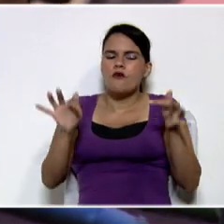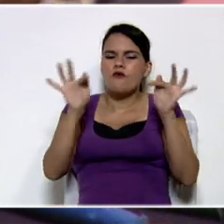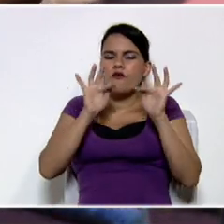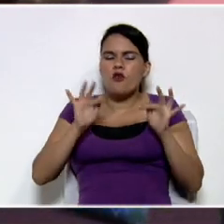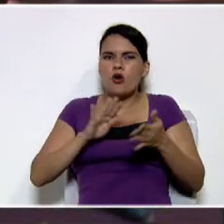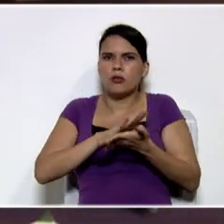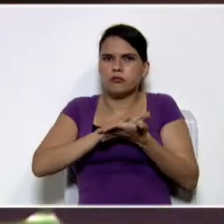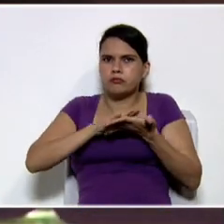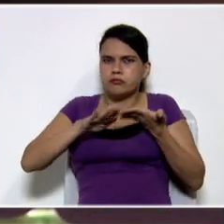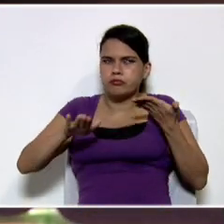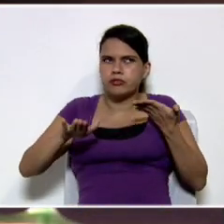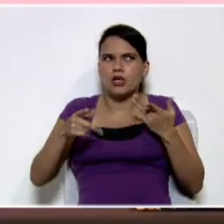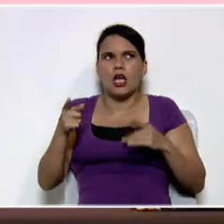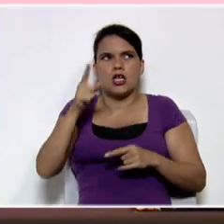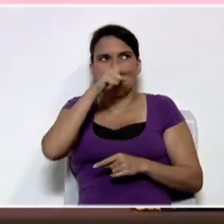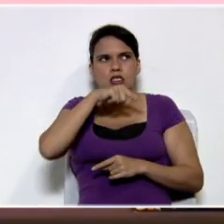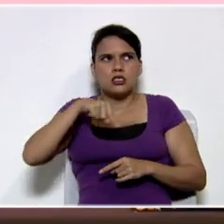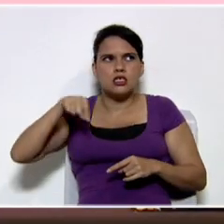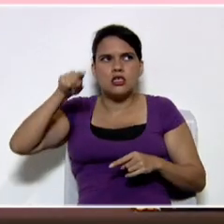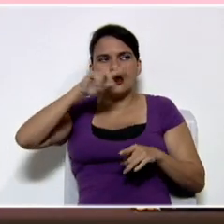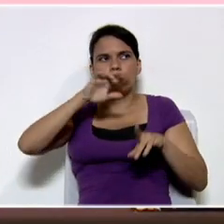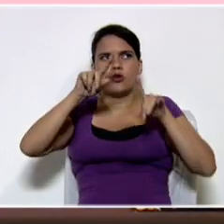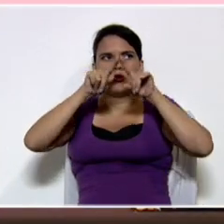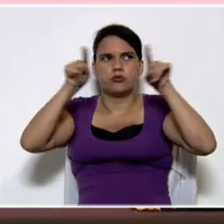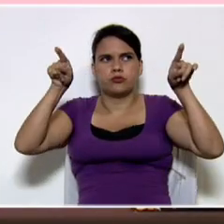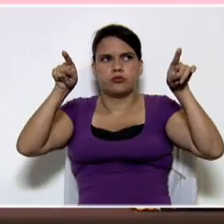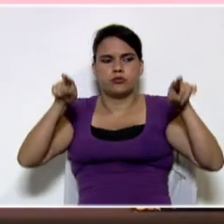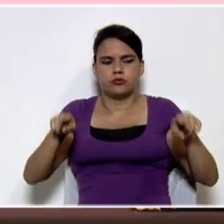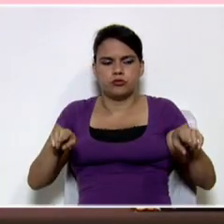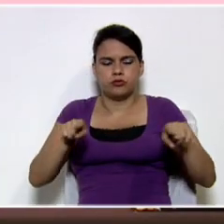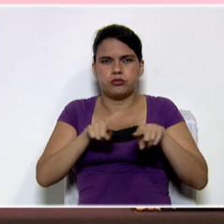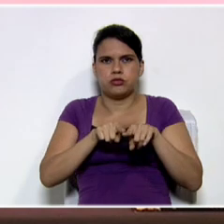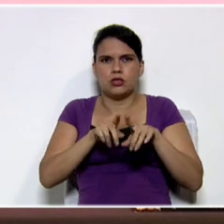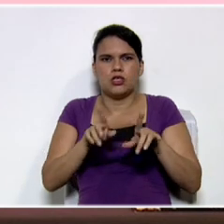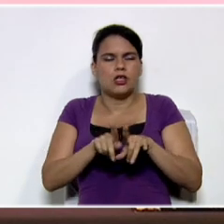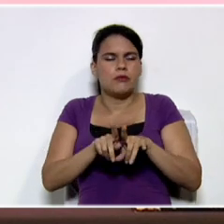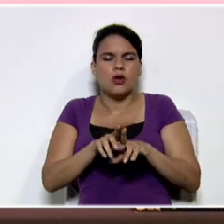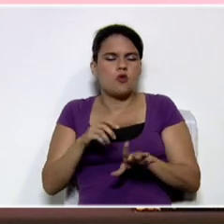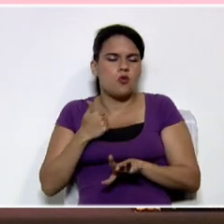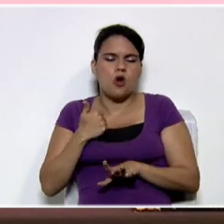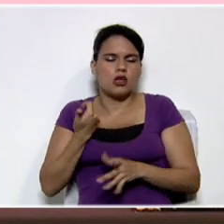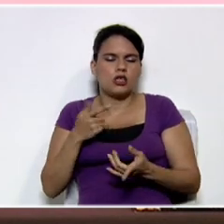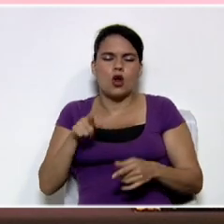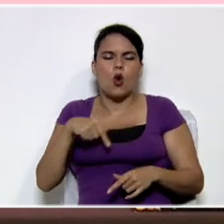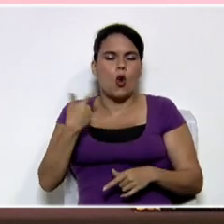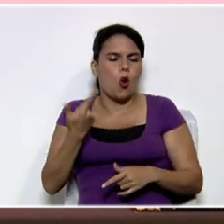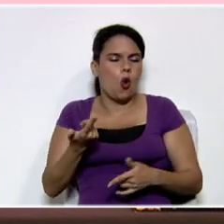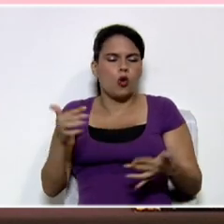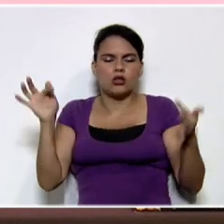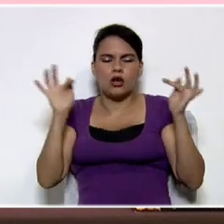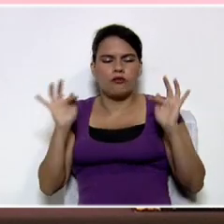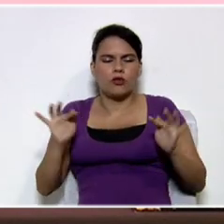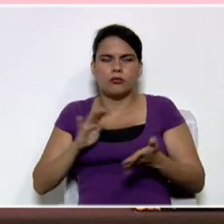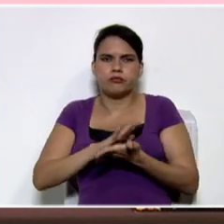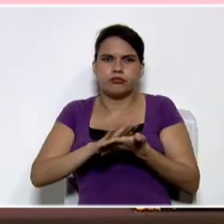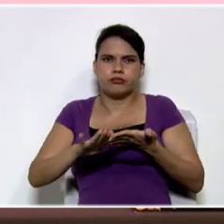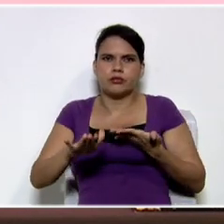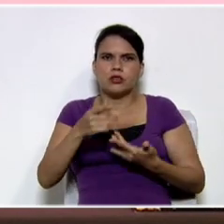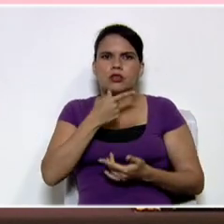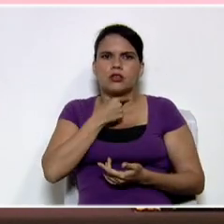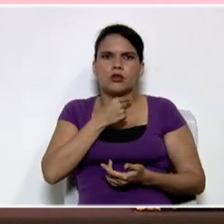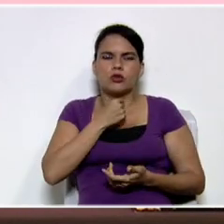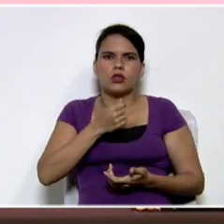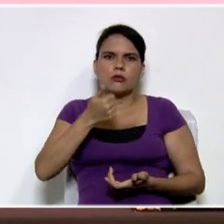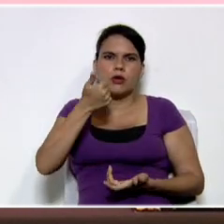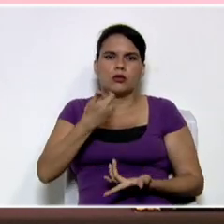ser circulares, pueden ser rectangulares, inclusive cualquier otra forma geométrica que a ti te guste más. En este caso,